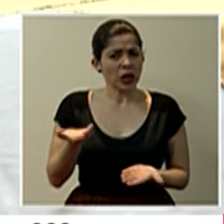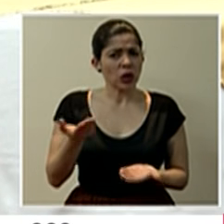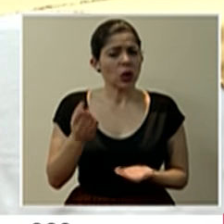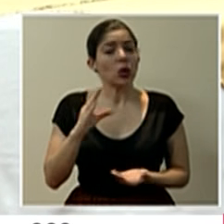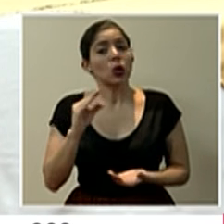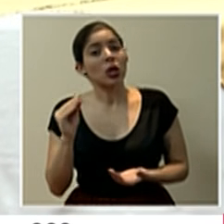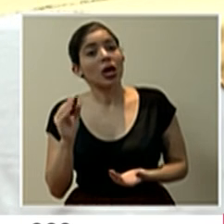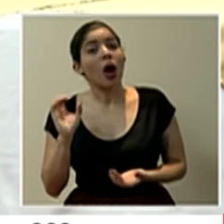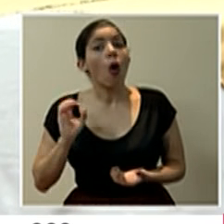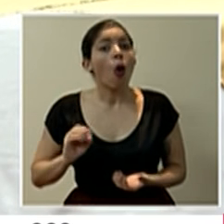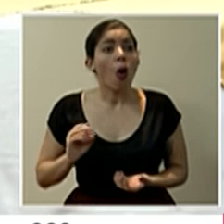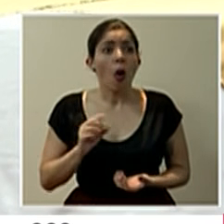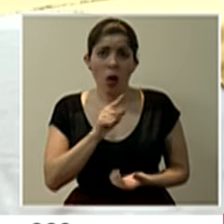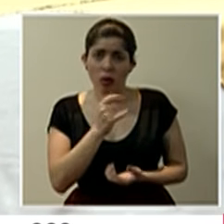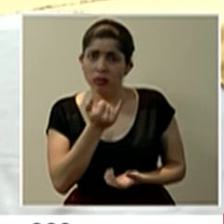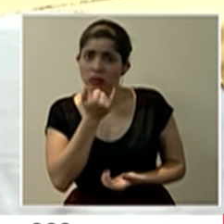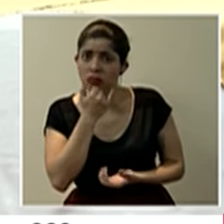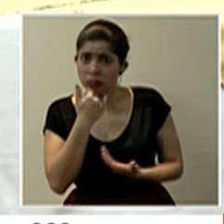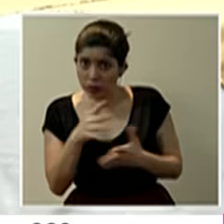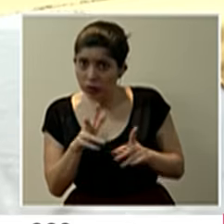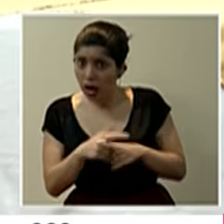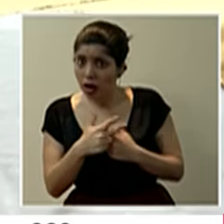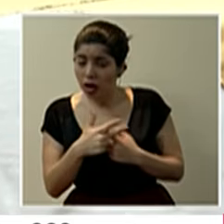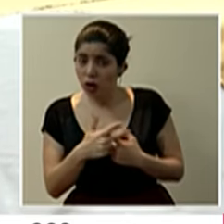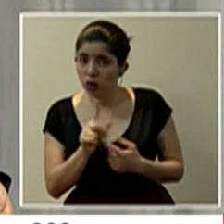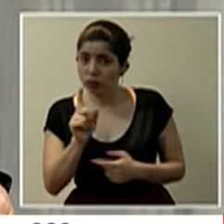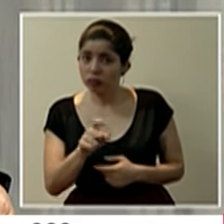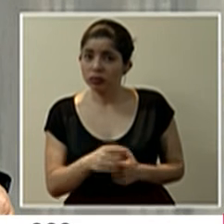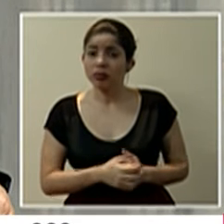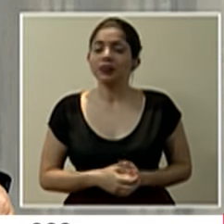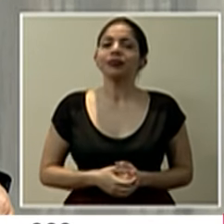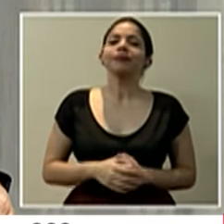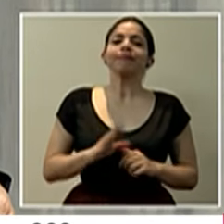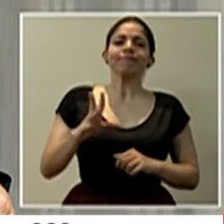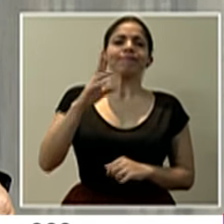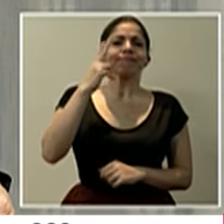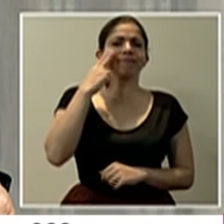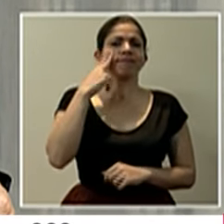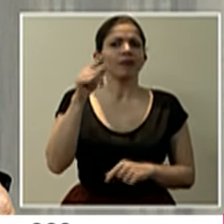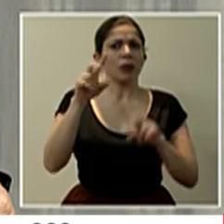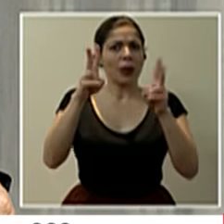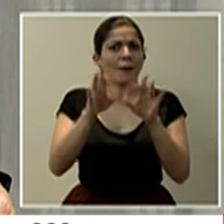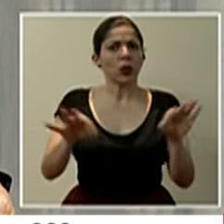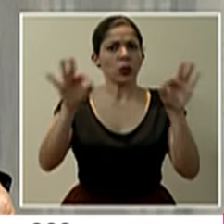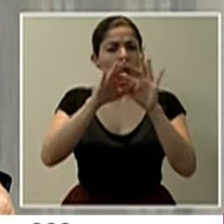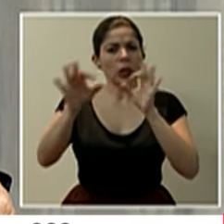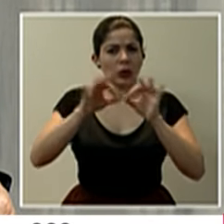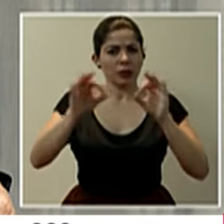y/o fue un fallo que ya está corregido? Sí, vamos a ver, esto es importante